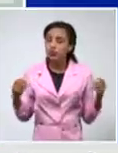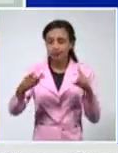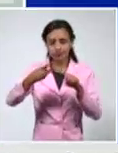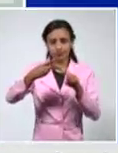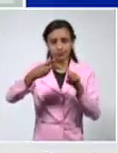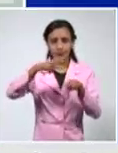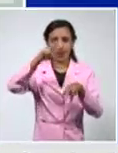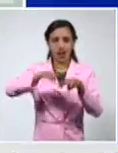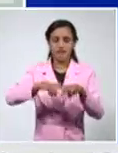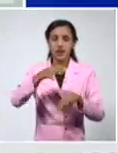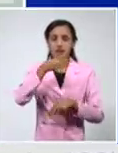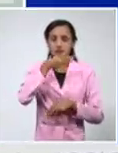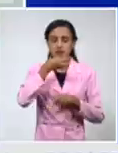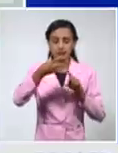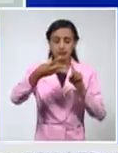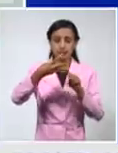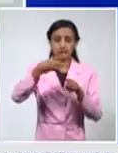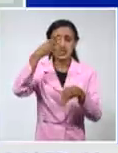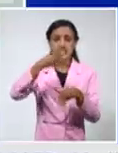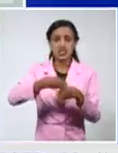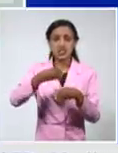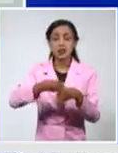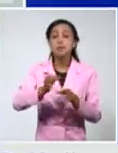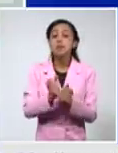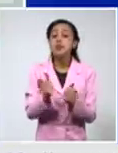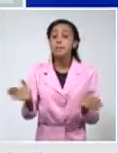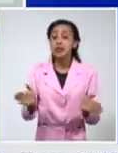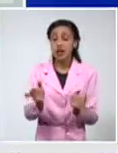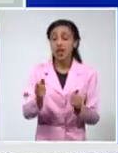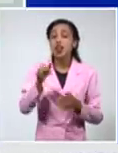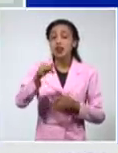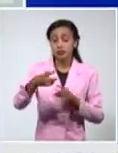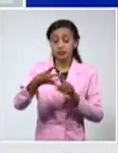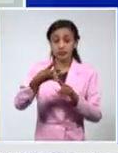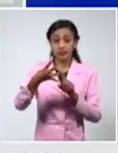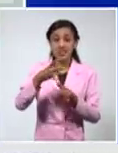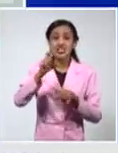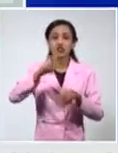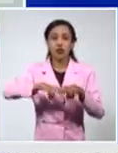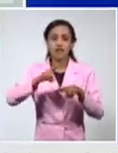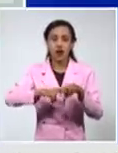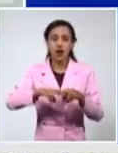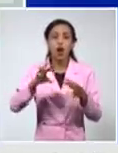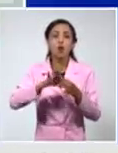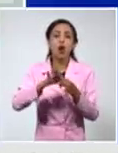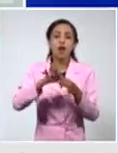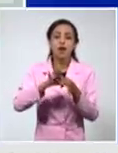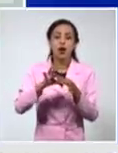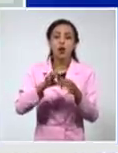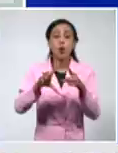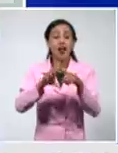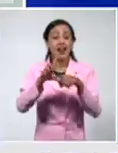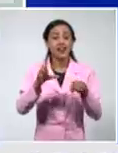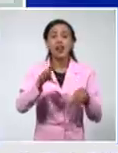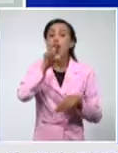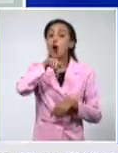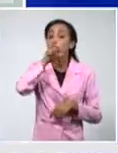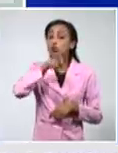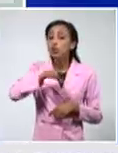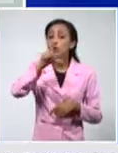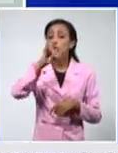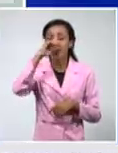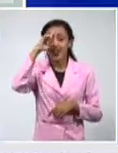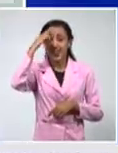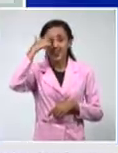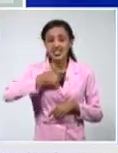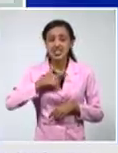Vieja, San Miguel del Padrón, Centro Habana, Guanabacoa, Regla, Cotorro, La Lisa,